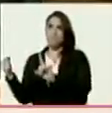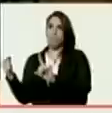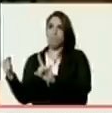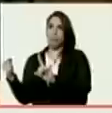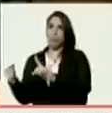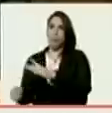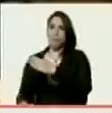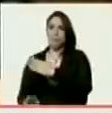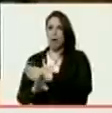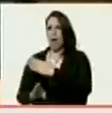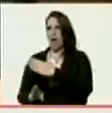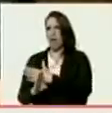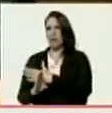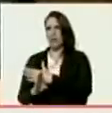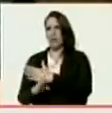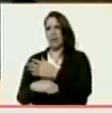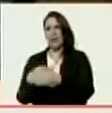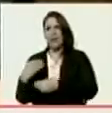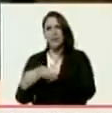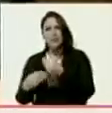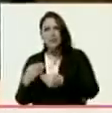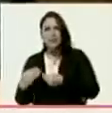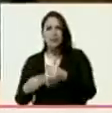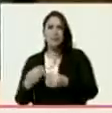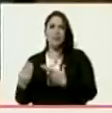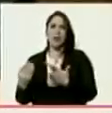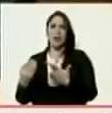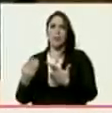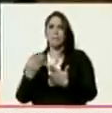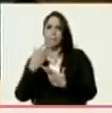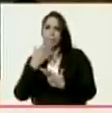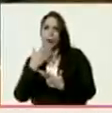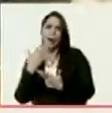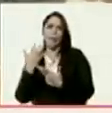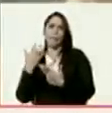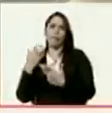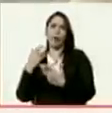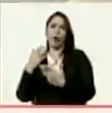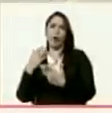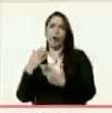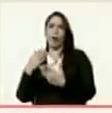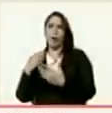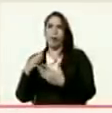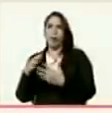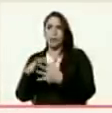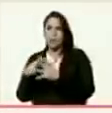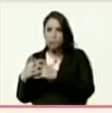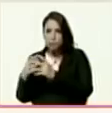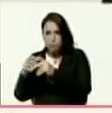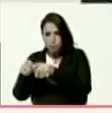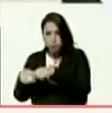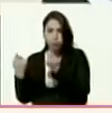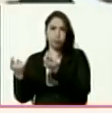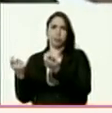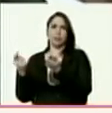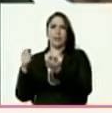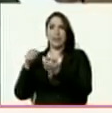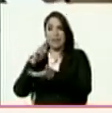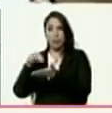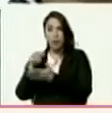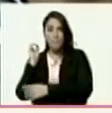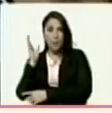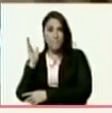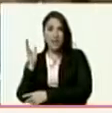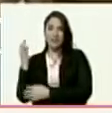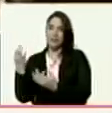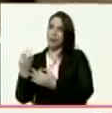vayan a empañar un acto de carácter nacional. En todo caso, siempre, siempre estará